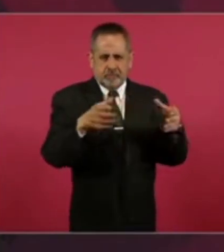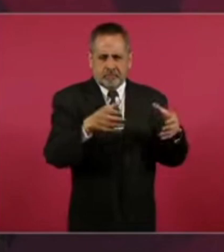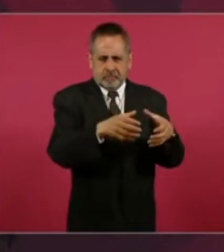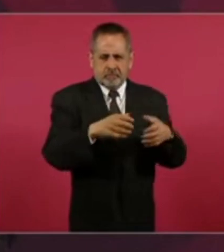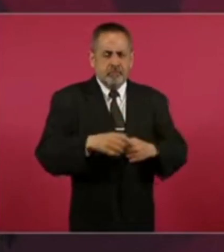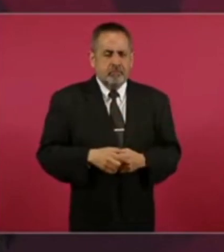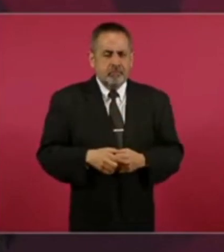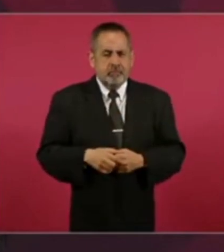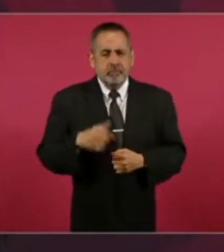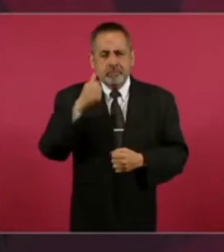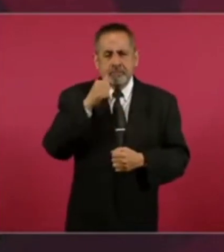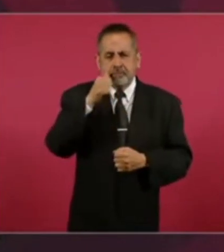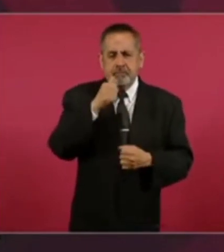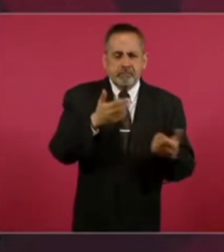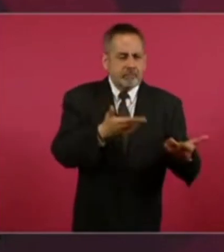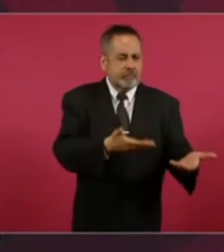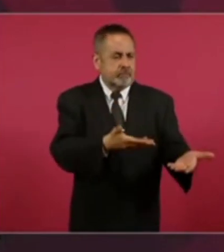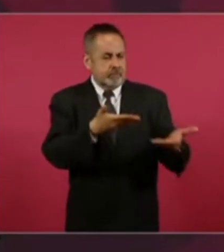me presentan